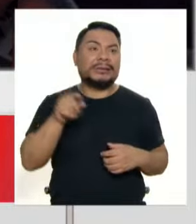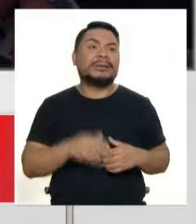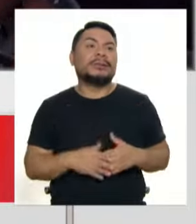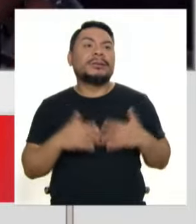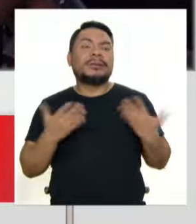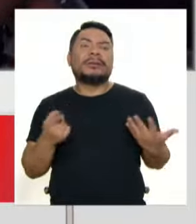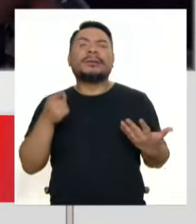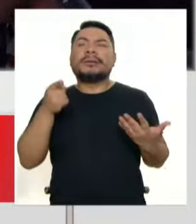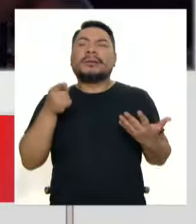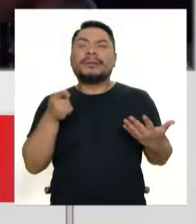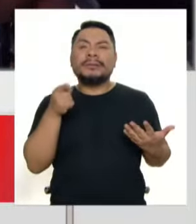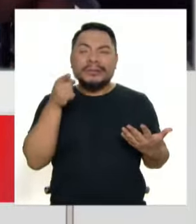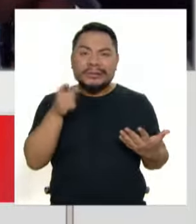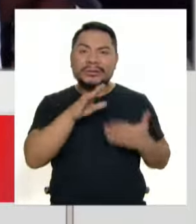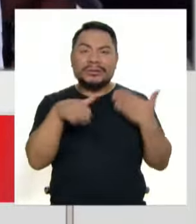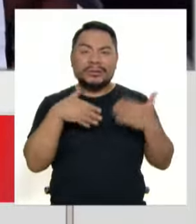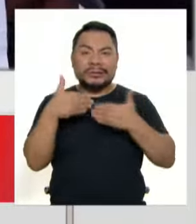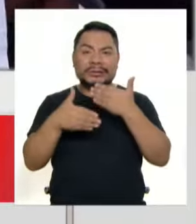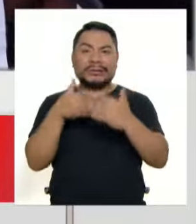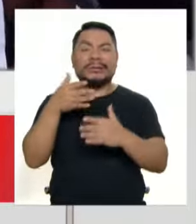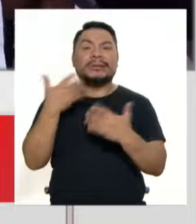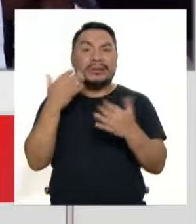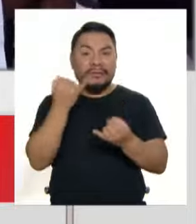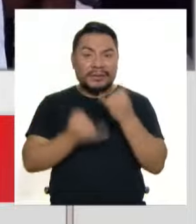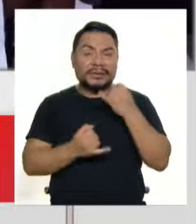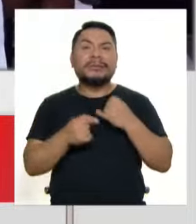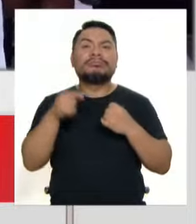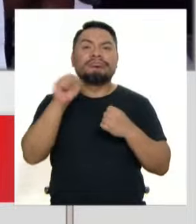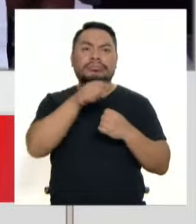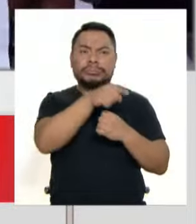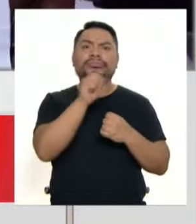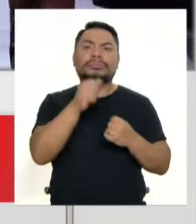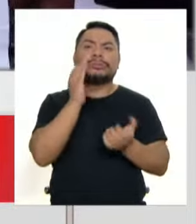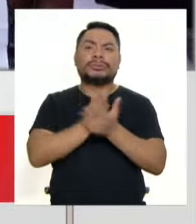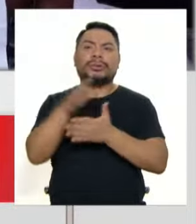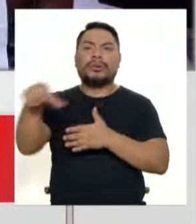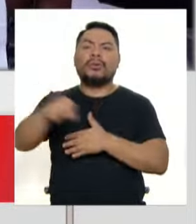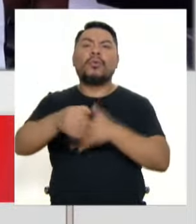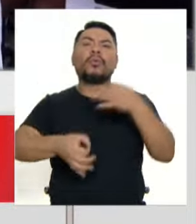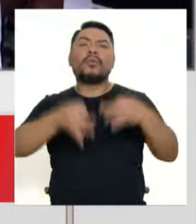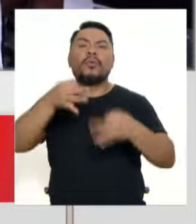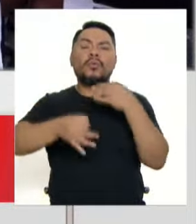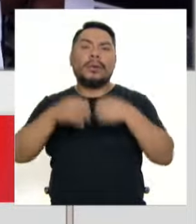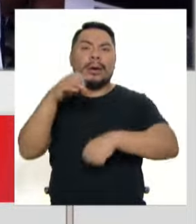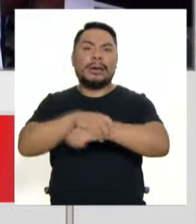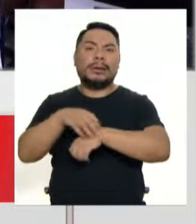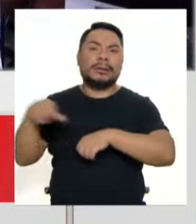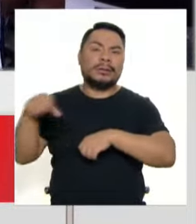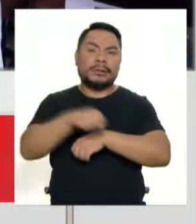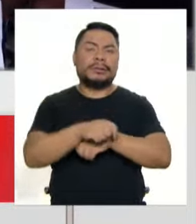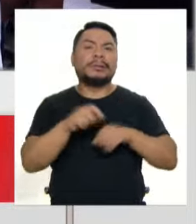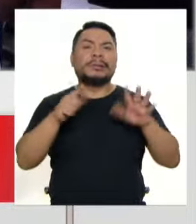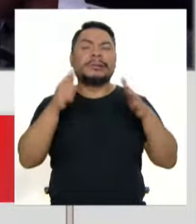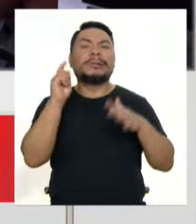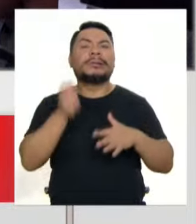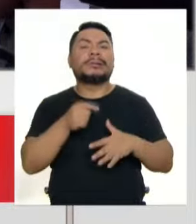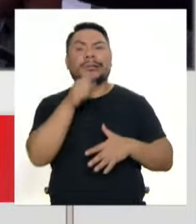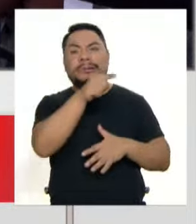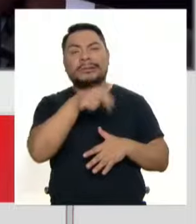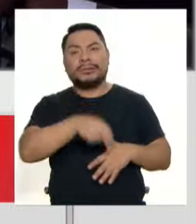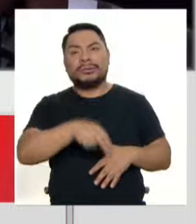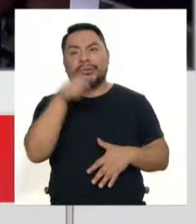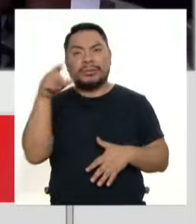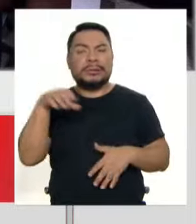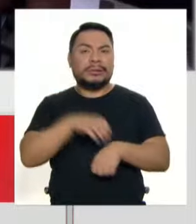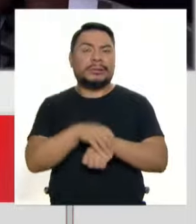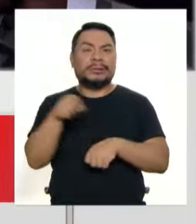término de las diligencias va a direccionarla al juzgado que la está solicitando, al 7º juzgado de familia de Lima Norte,